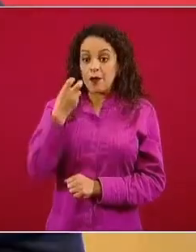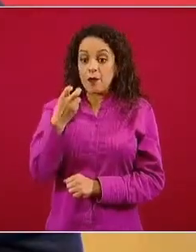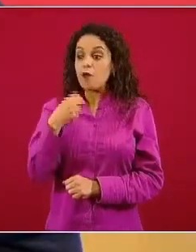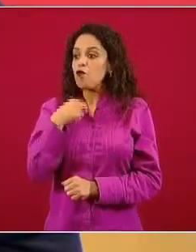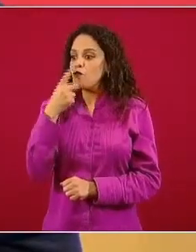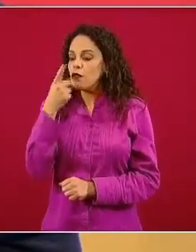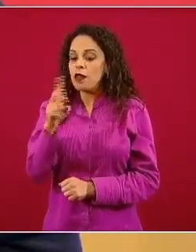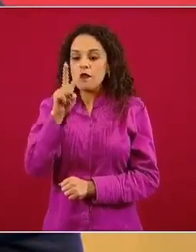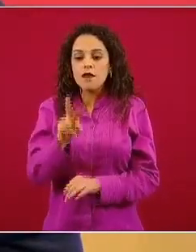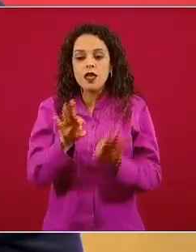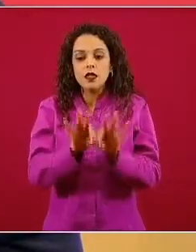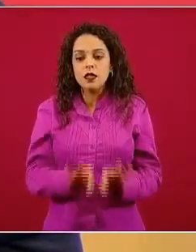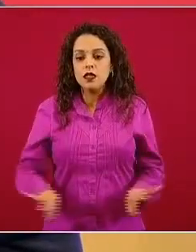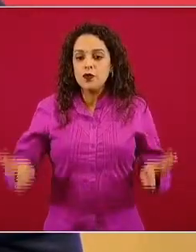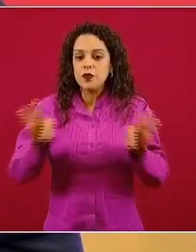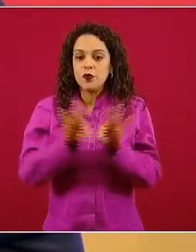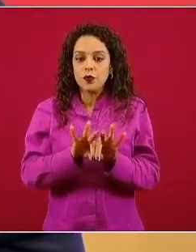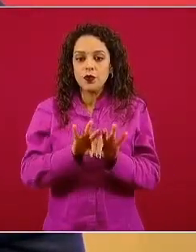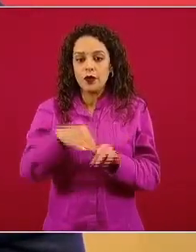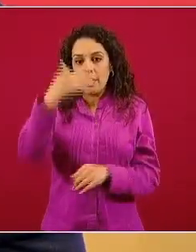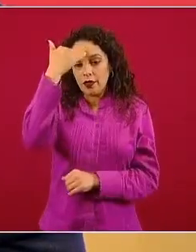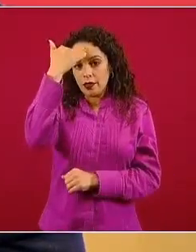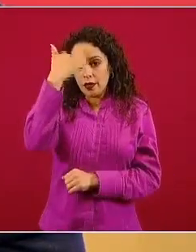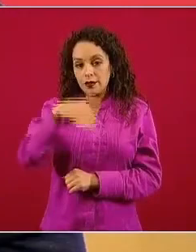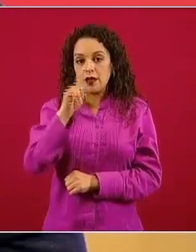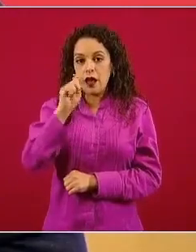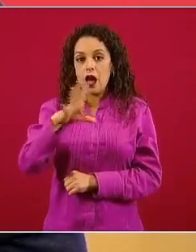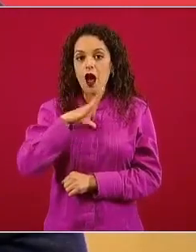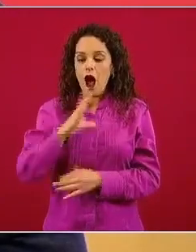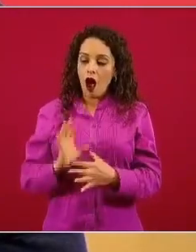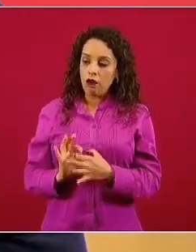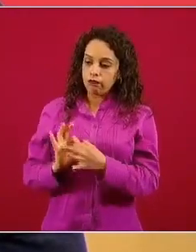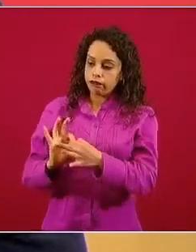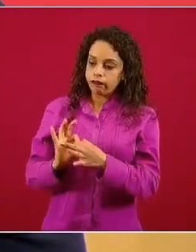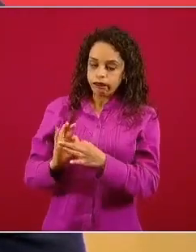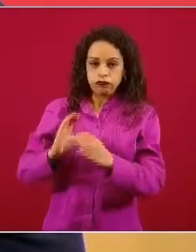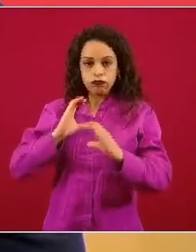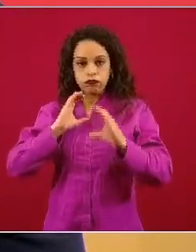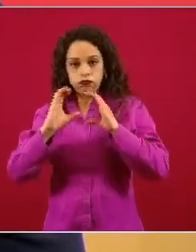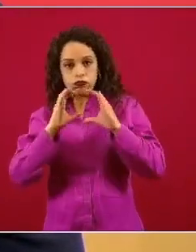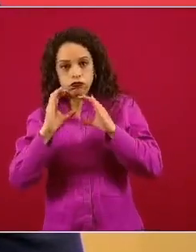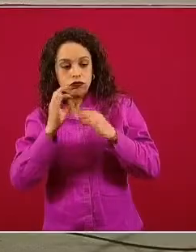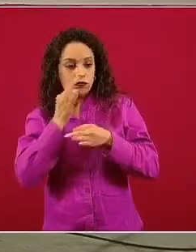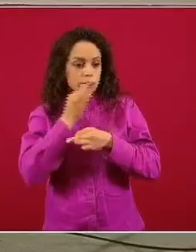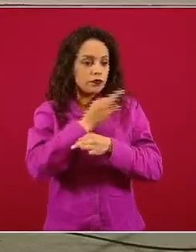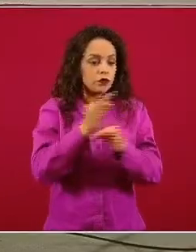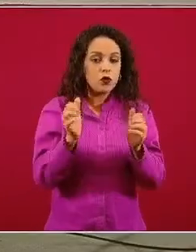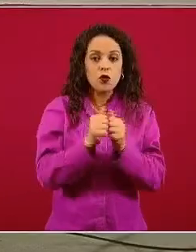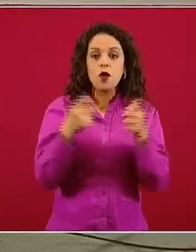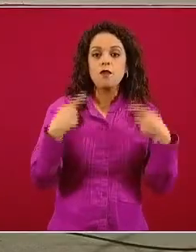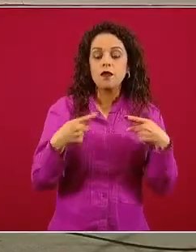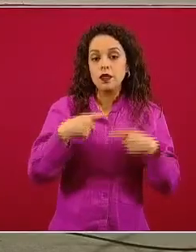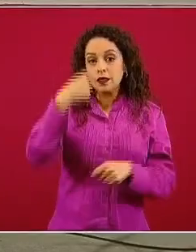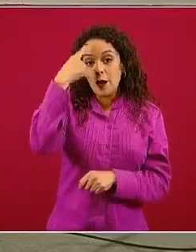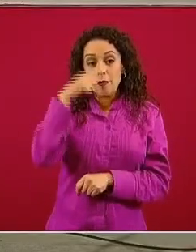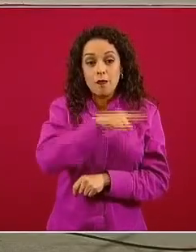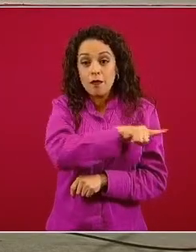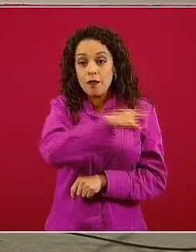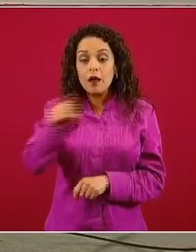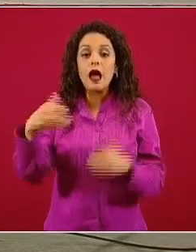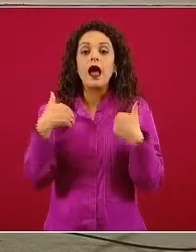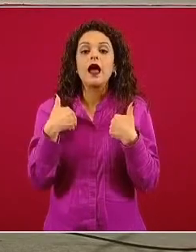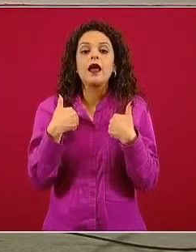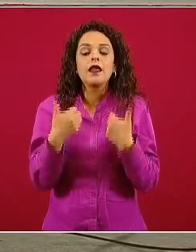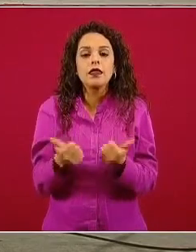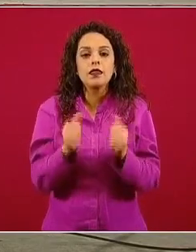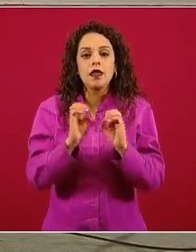esta campaña de comunicación que se va a tener con la población para ser lo suficientemente claros y